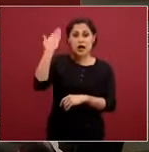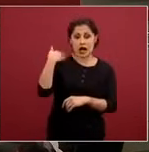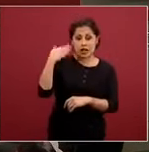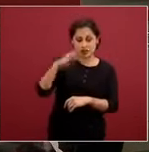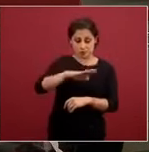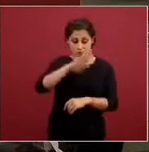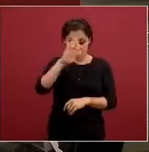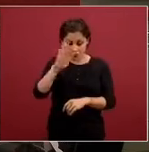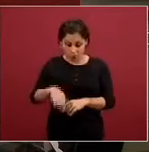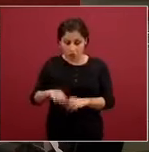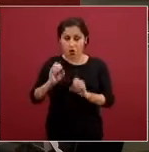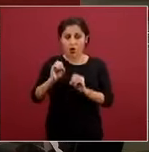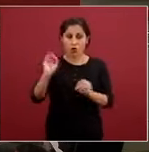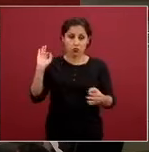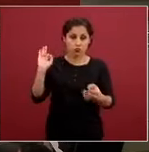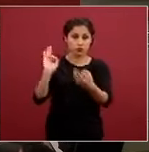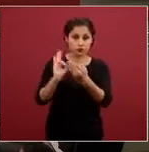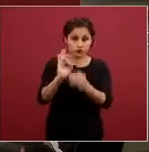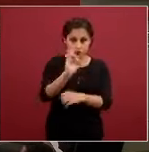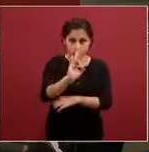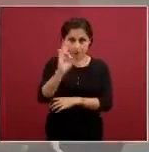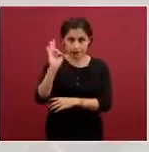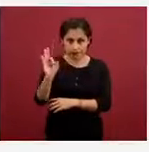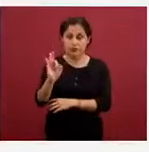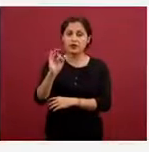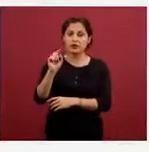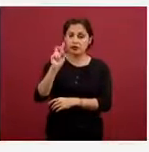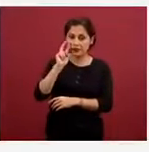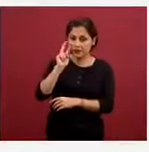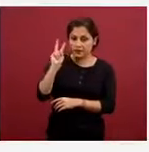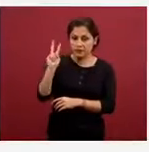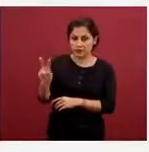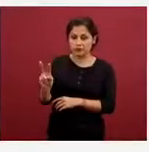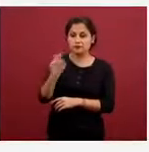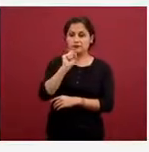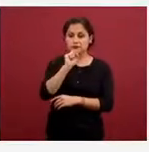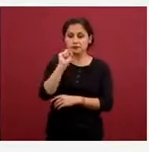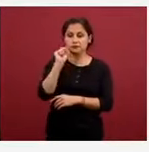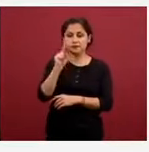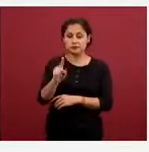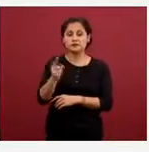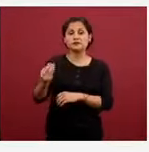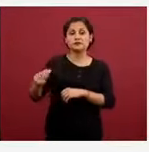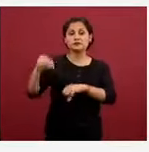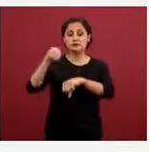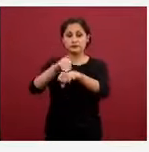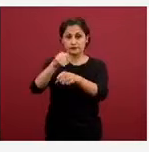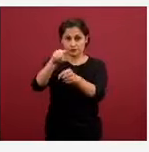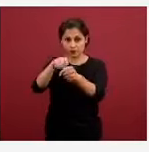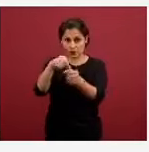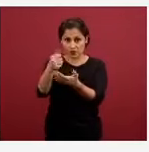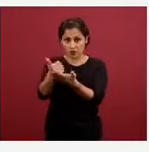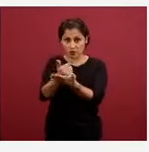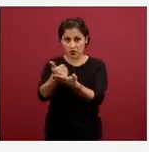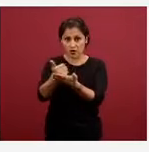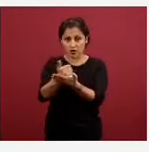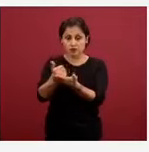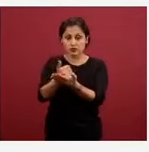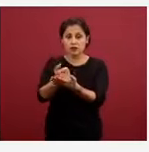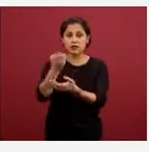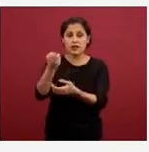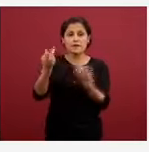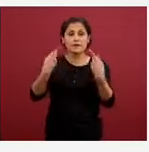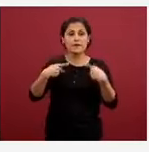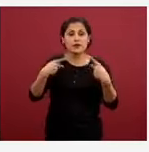defunción. Y además también colocamos, en complemento a la barra azul, que son las defunciones confirmadas, colocamos